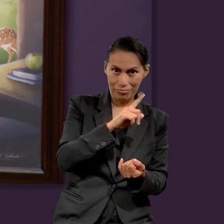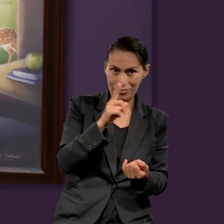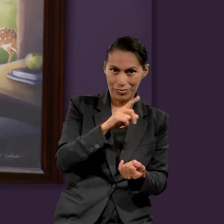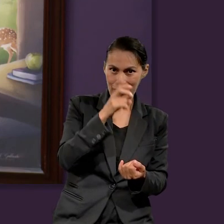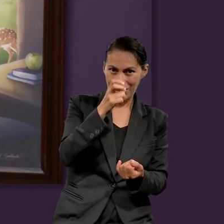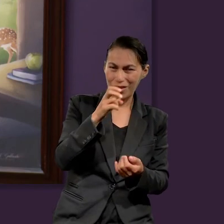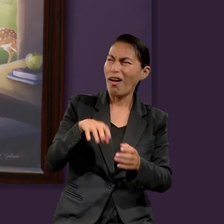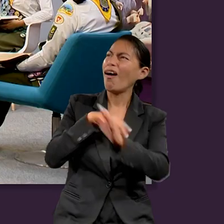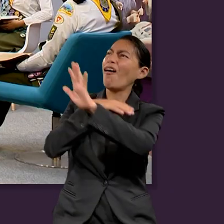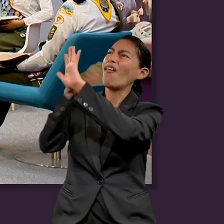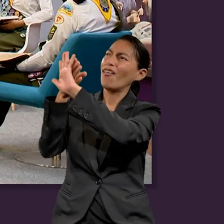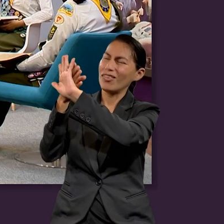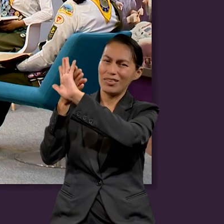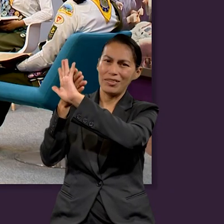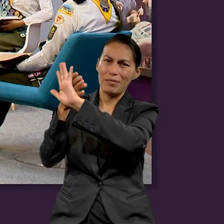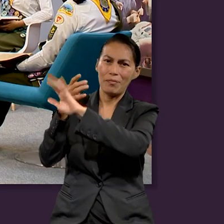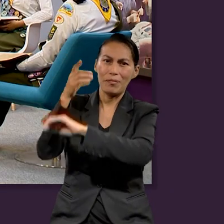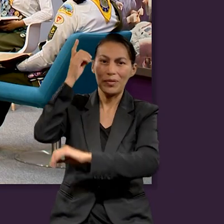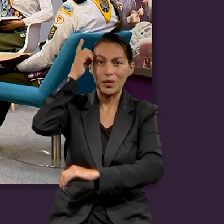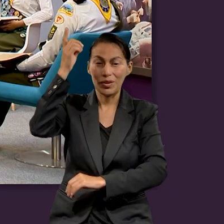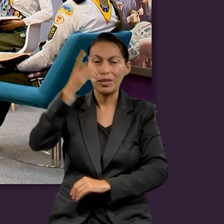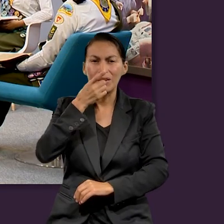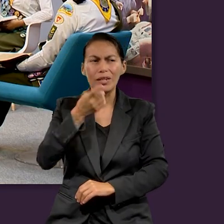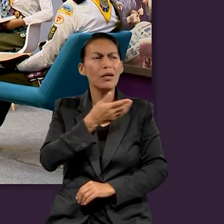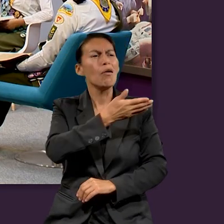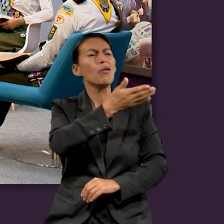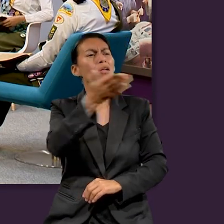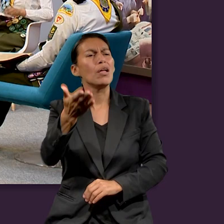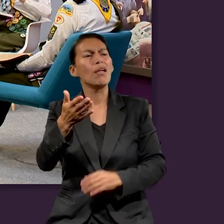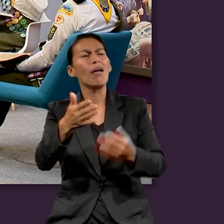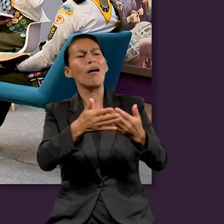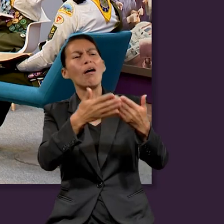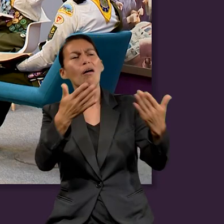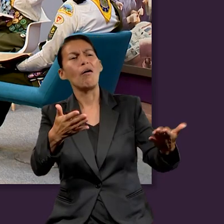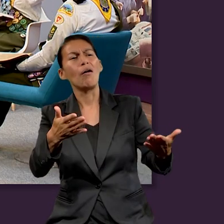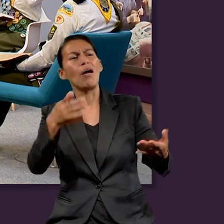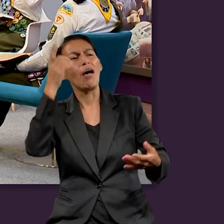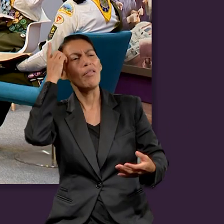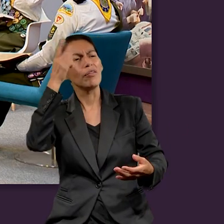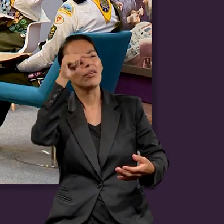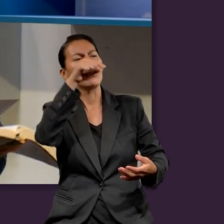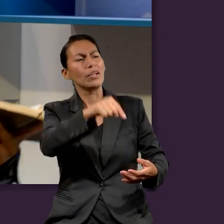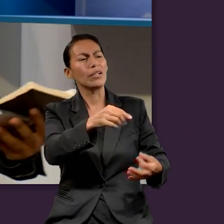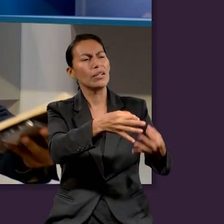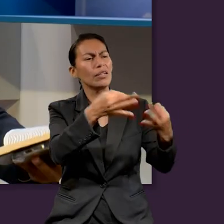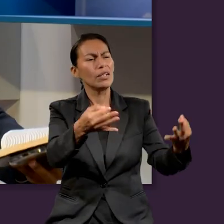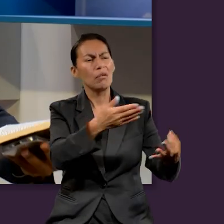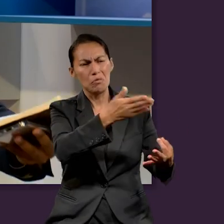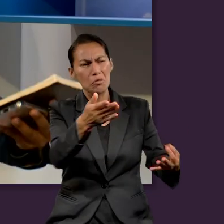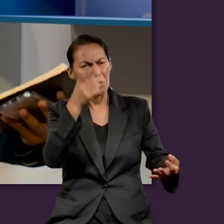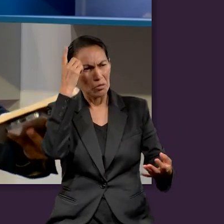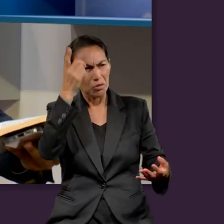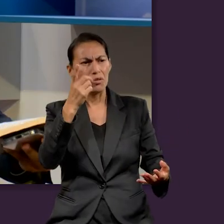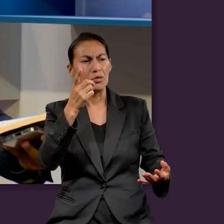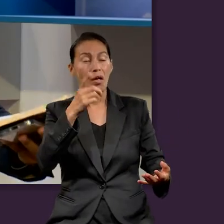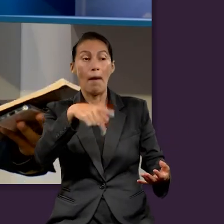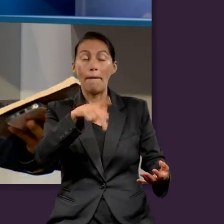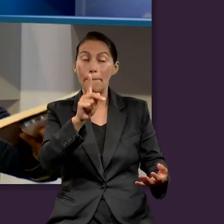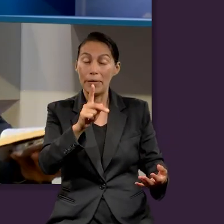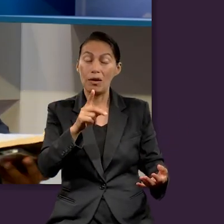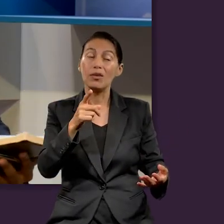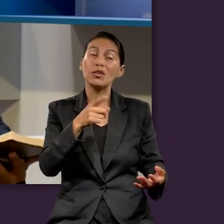sería una blasfemia contra el creador porque él no nos dio autoridad para decir Ok ustedes Ahora